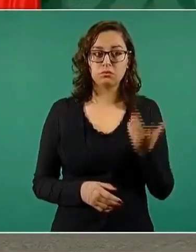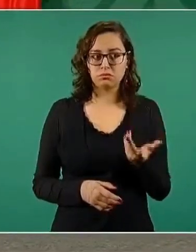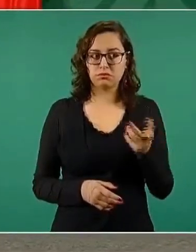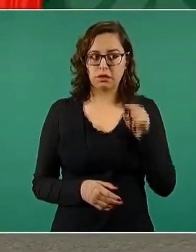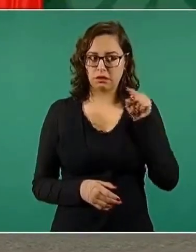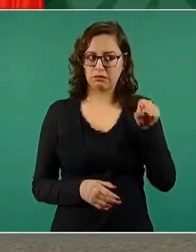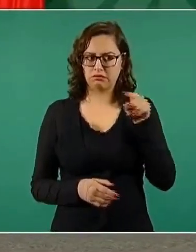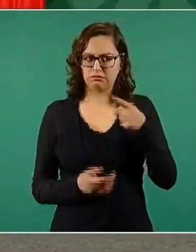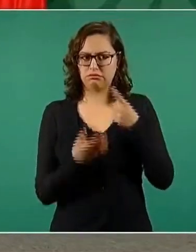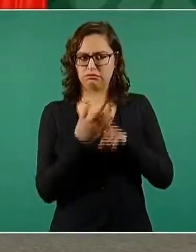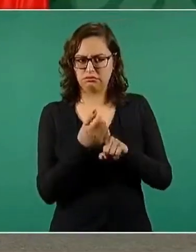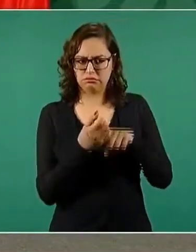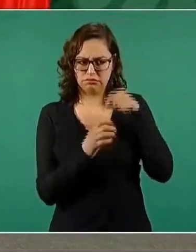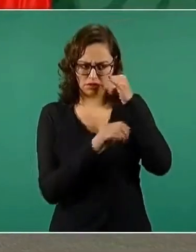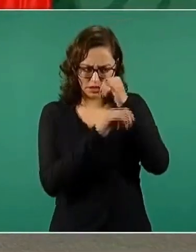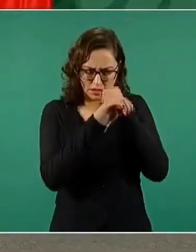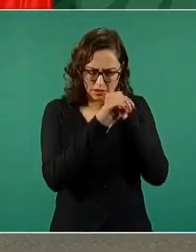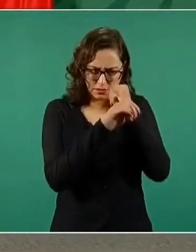investigar por qué